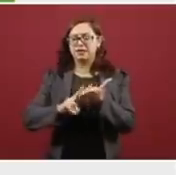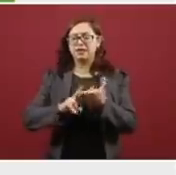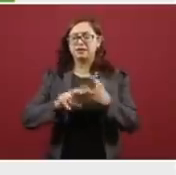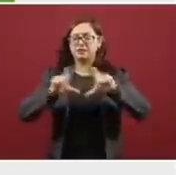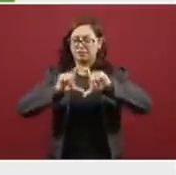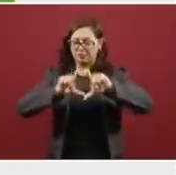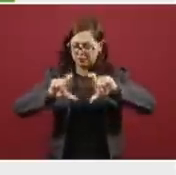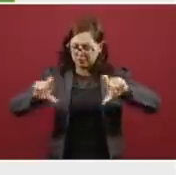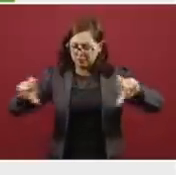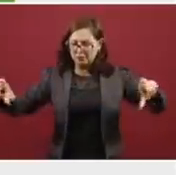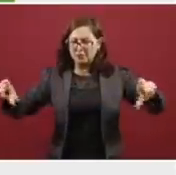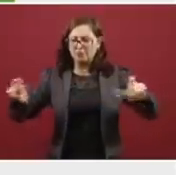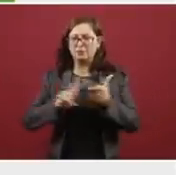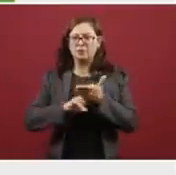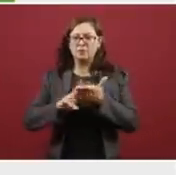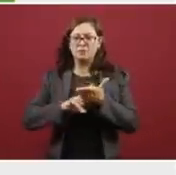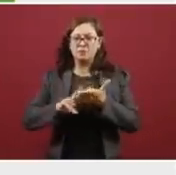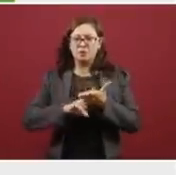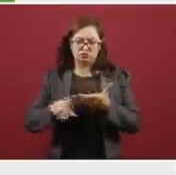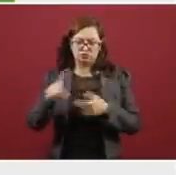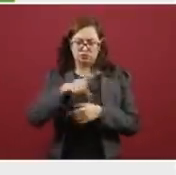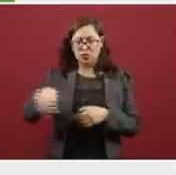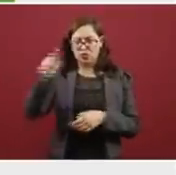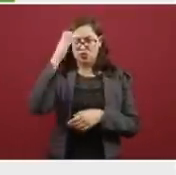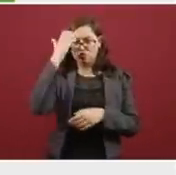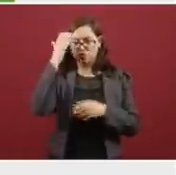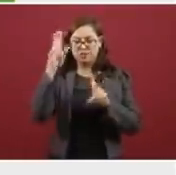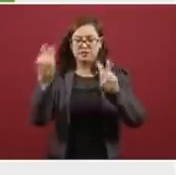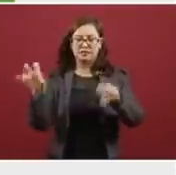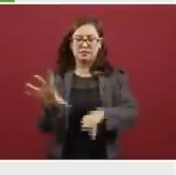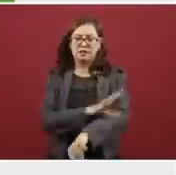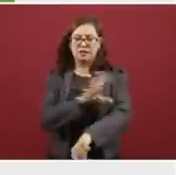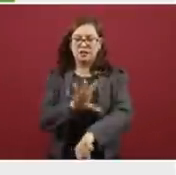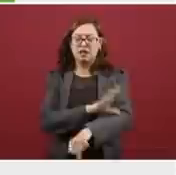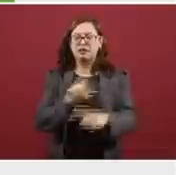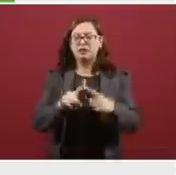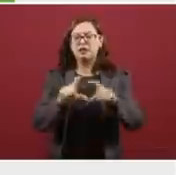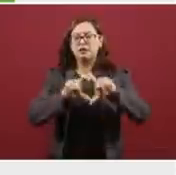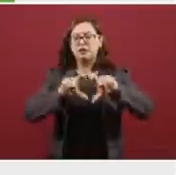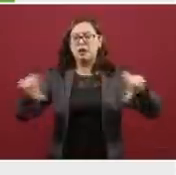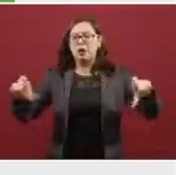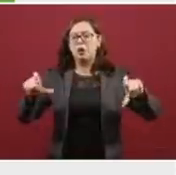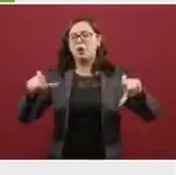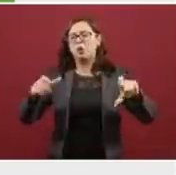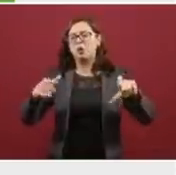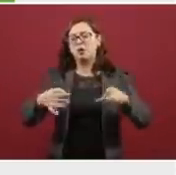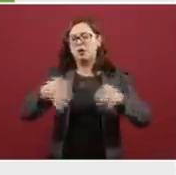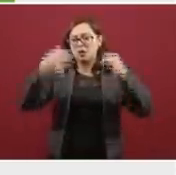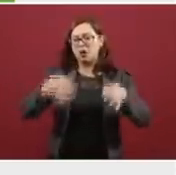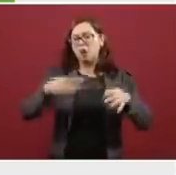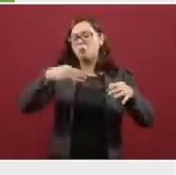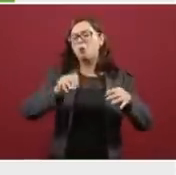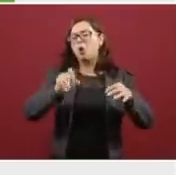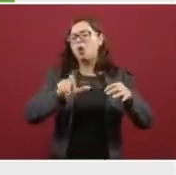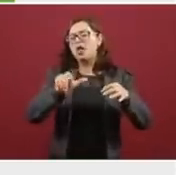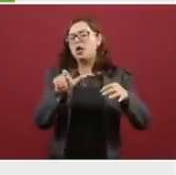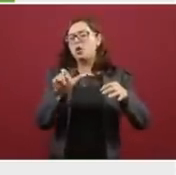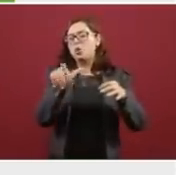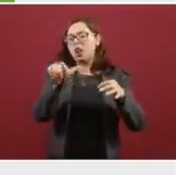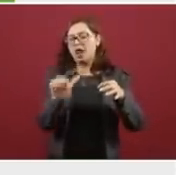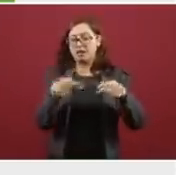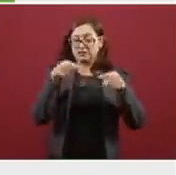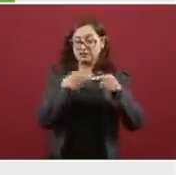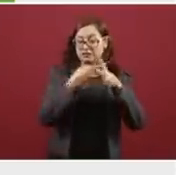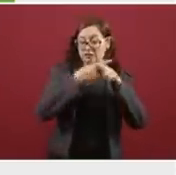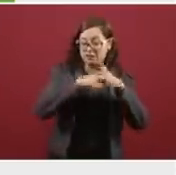técnicamente los que están en el tema de energía esta es la molécula este es el precio de la molécula y